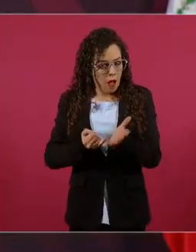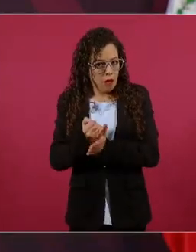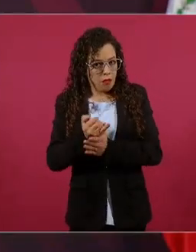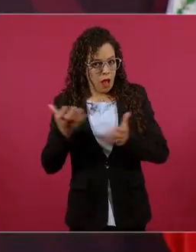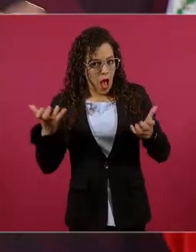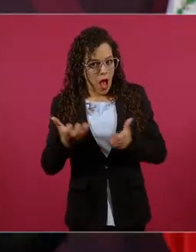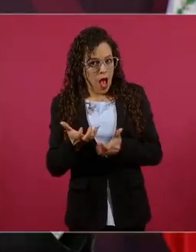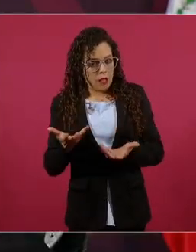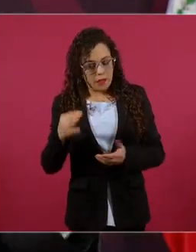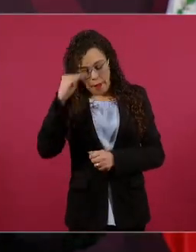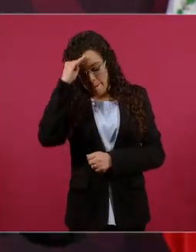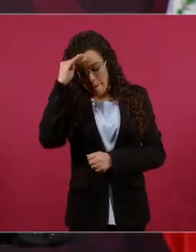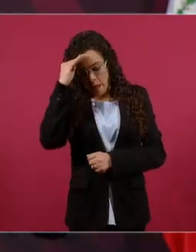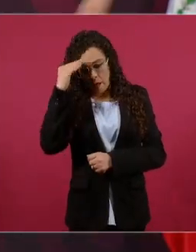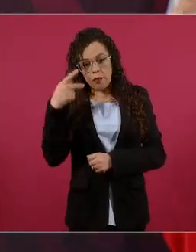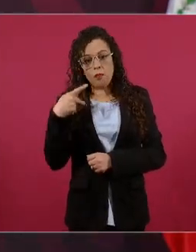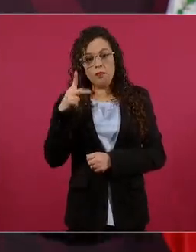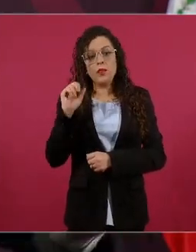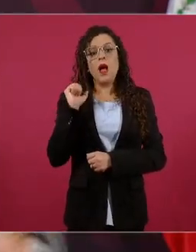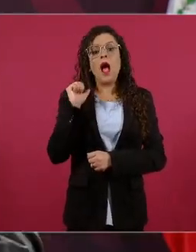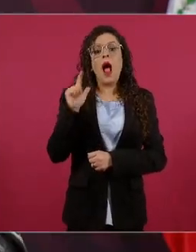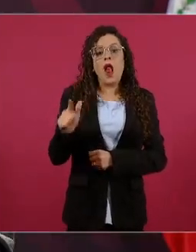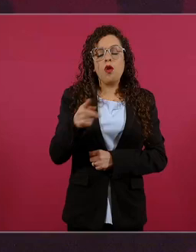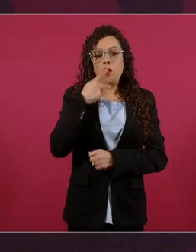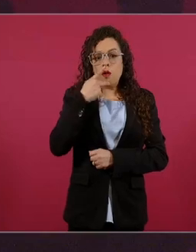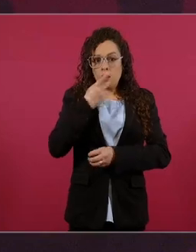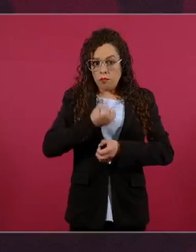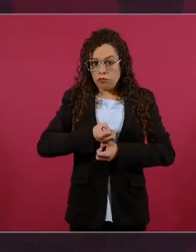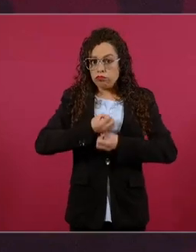no ha dicho nada sobre la reunión que tuvo